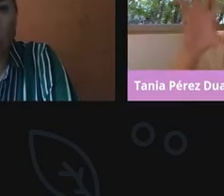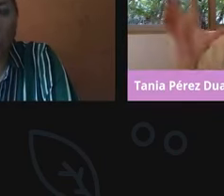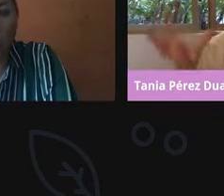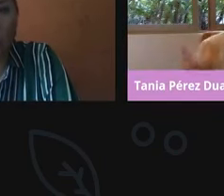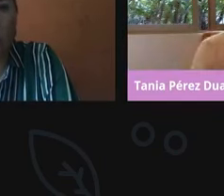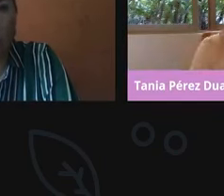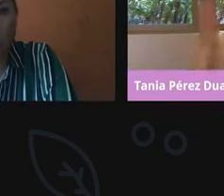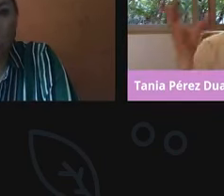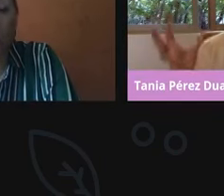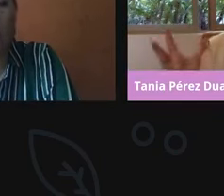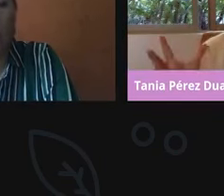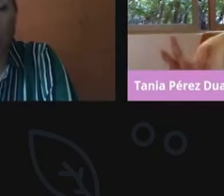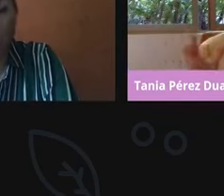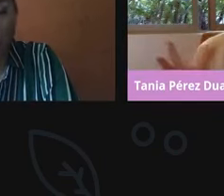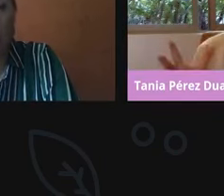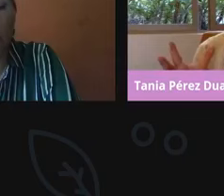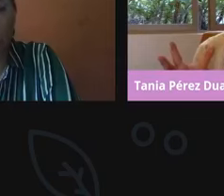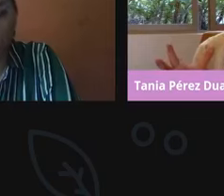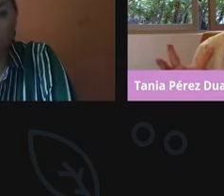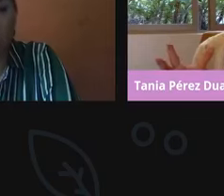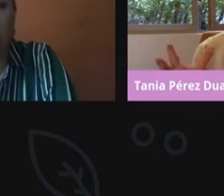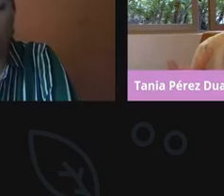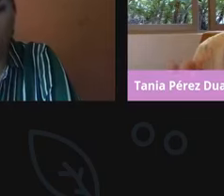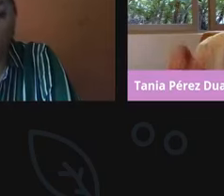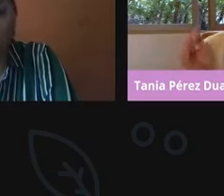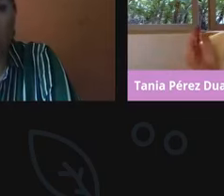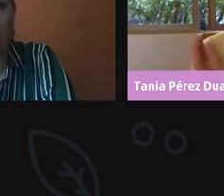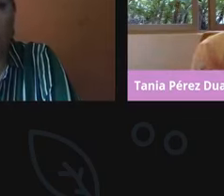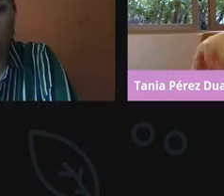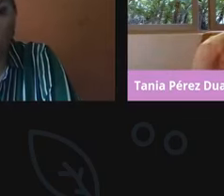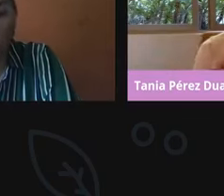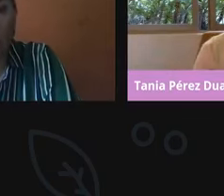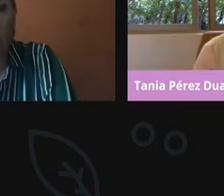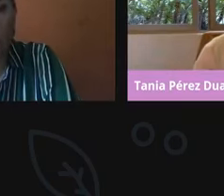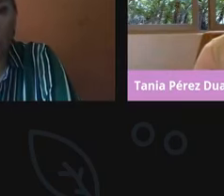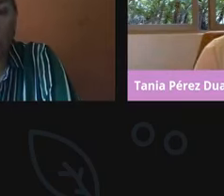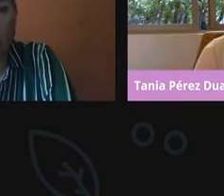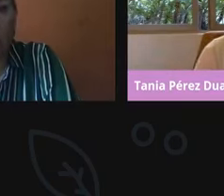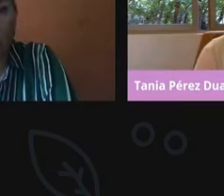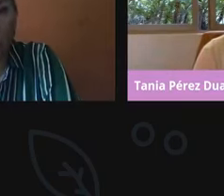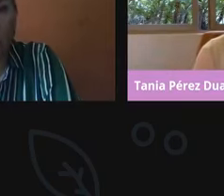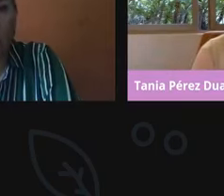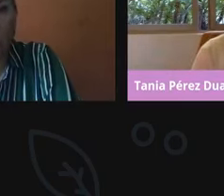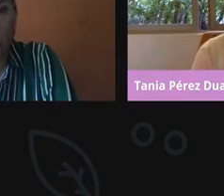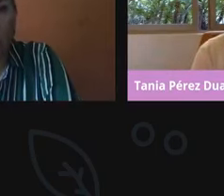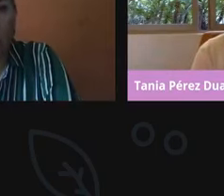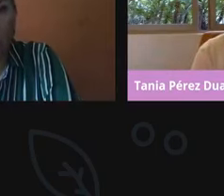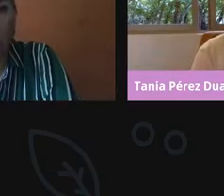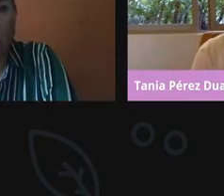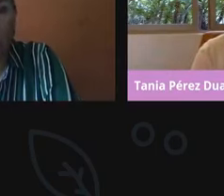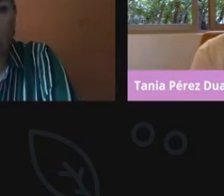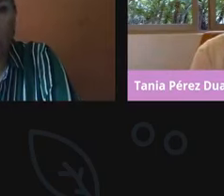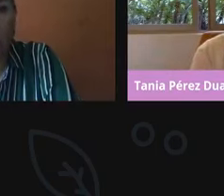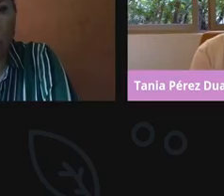o con un cúmulo de emociones, digamos. Antes el TOC estaba ahora sí